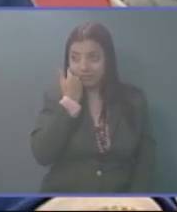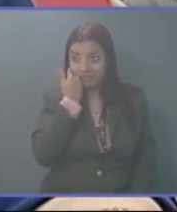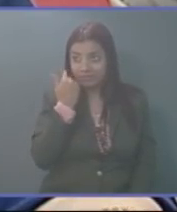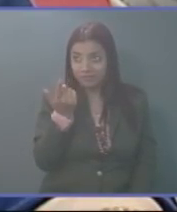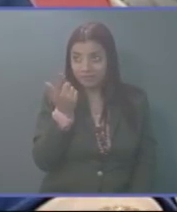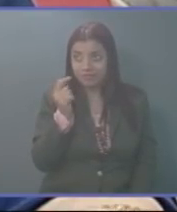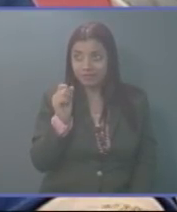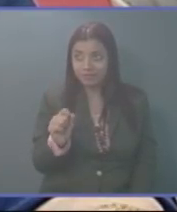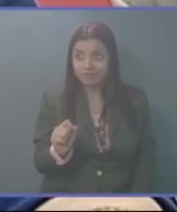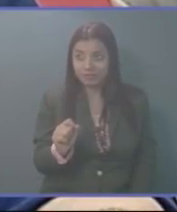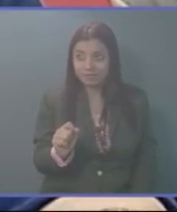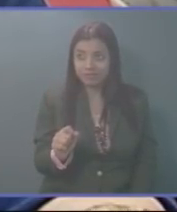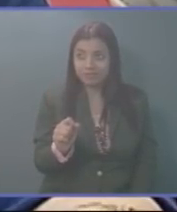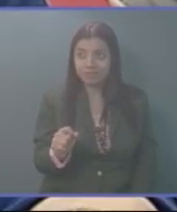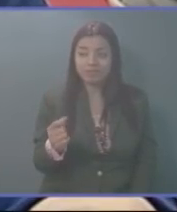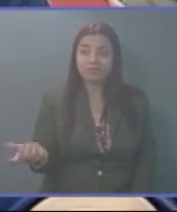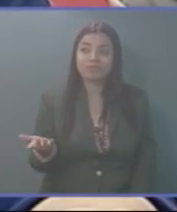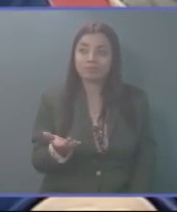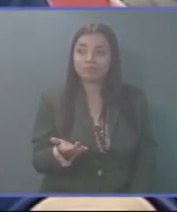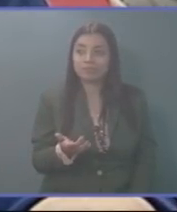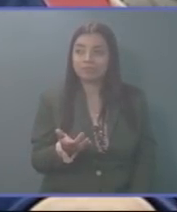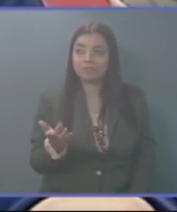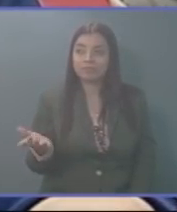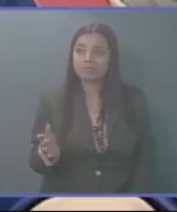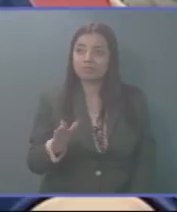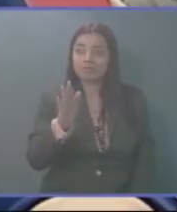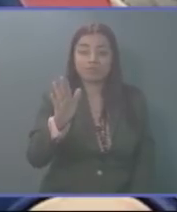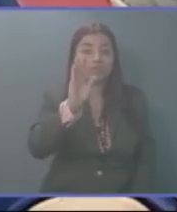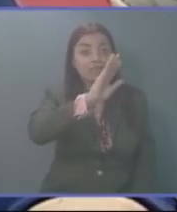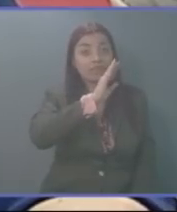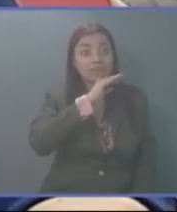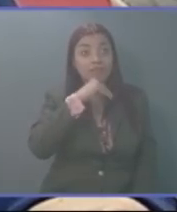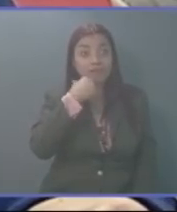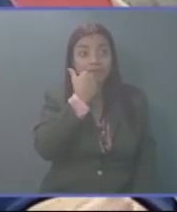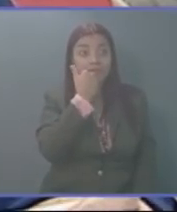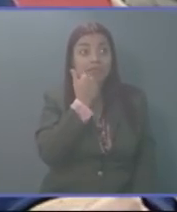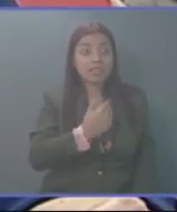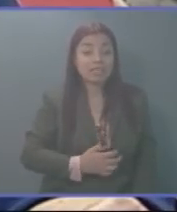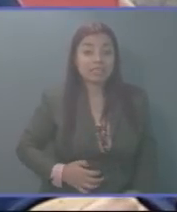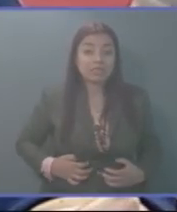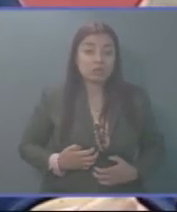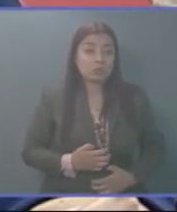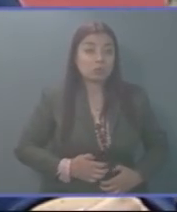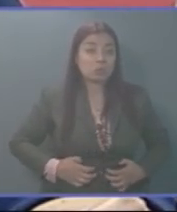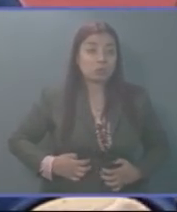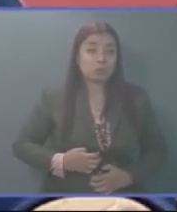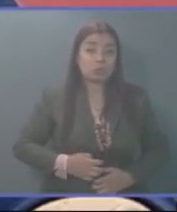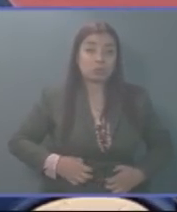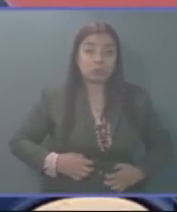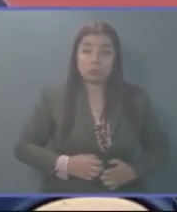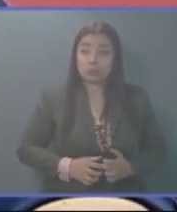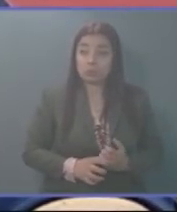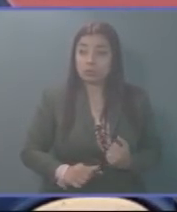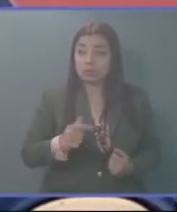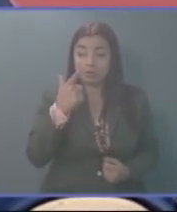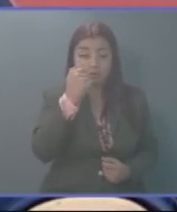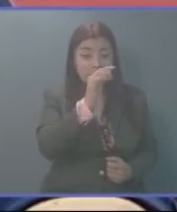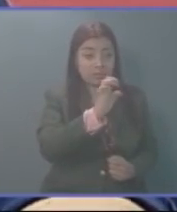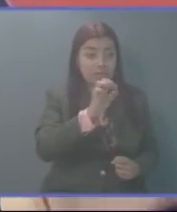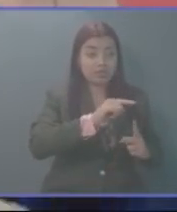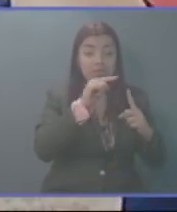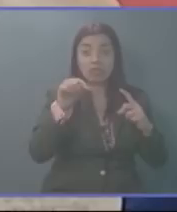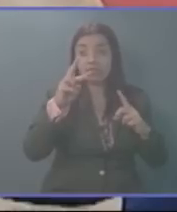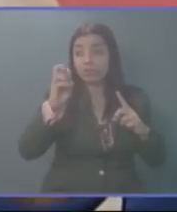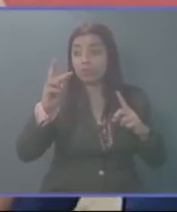El comportamiento de las enfermedades gastrointestinales del mes de enero del